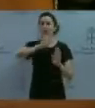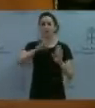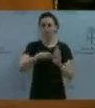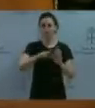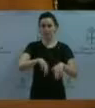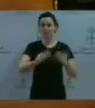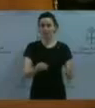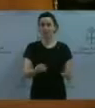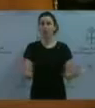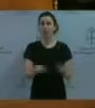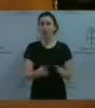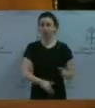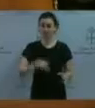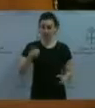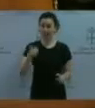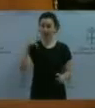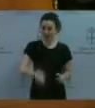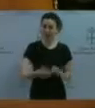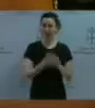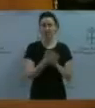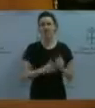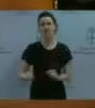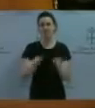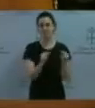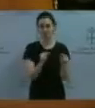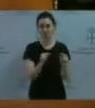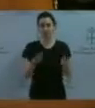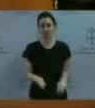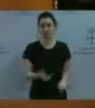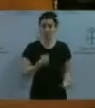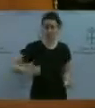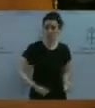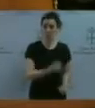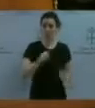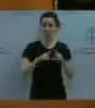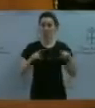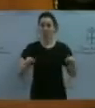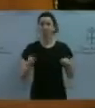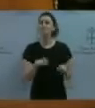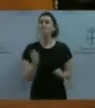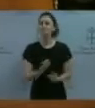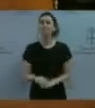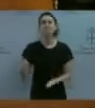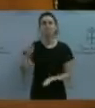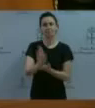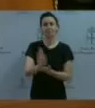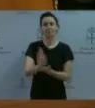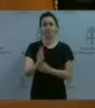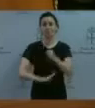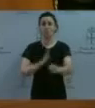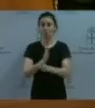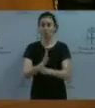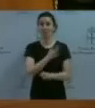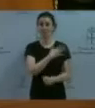Cámara. Y desde Podemos Asturias vamos a proponer en esta legislatura abrir en esta Xunta General el debate